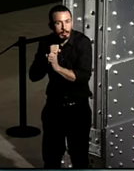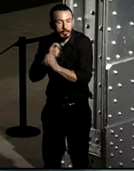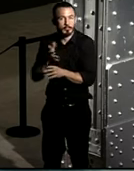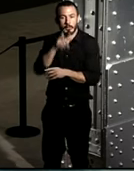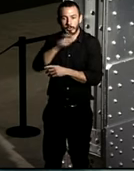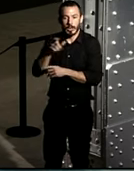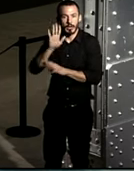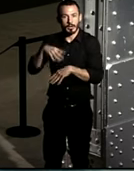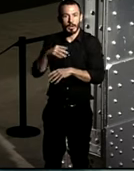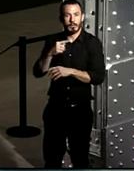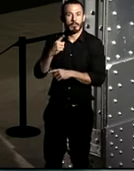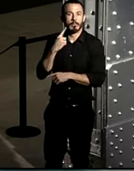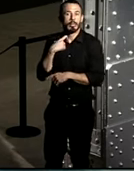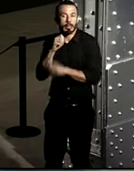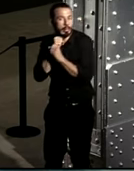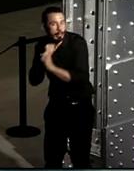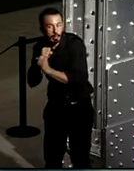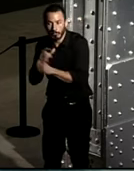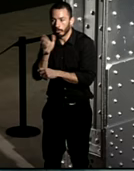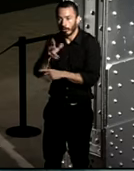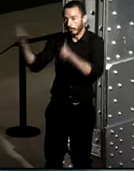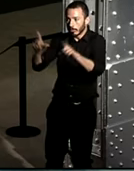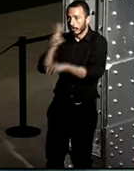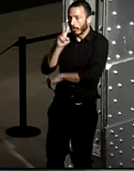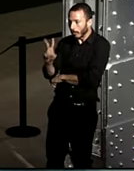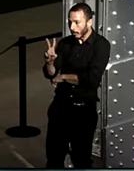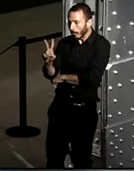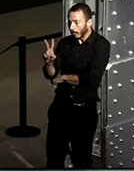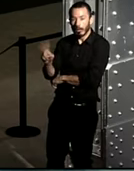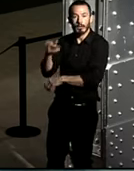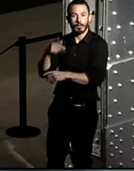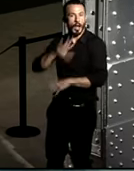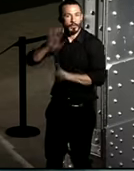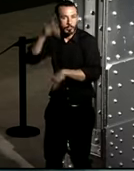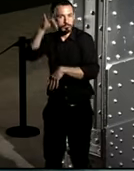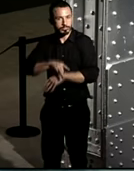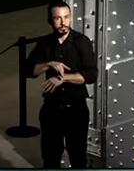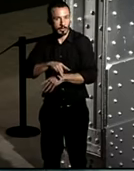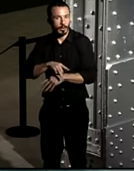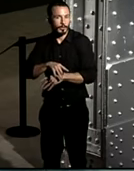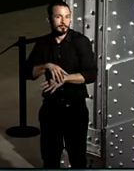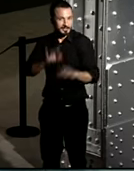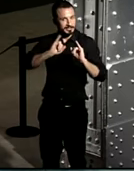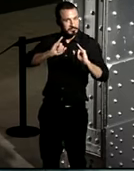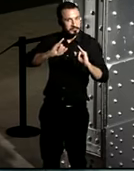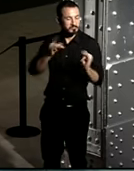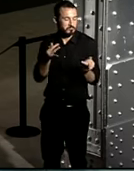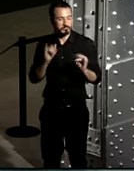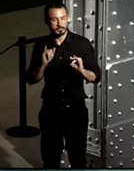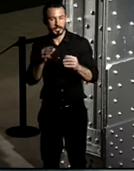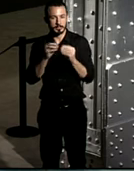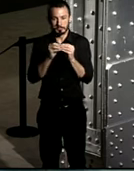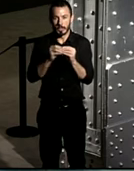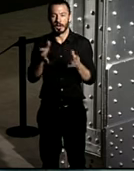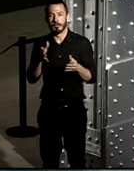series de televisión y por estar tantas horas delante de la televisión, ¿no? Y eso era divertido, por un lado, y permitía, pues bueno,